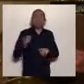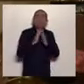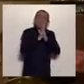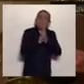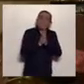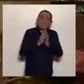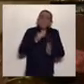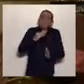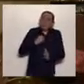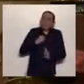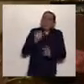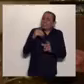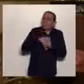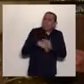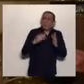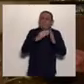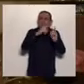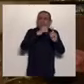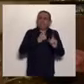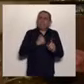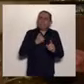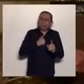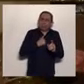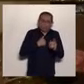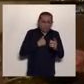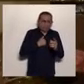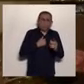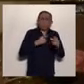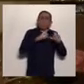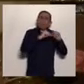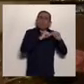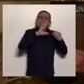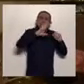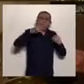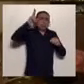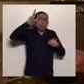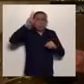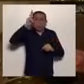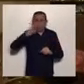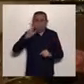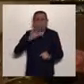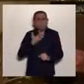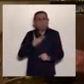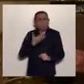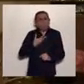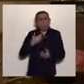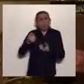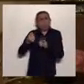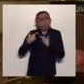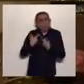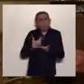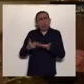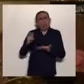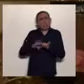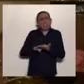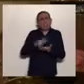las vocaciones que tiene la Iglesia Católica. Y esta ya es la número 58. El Papa Francisco nos ha regalado